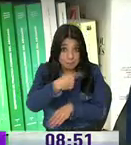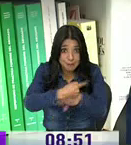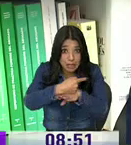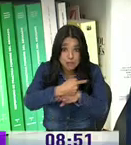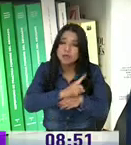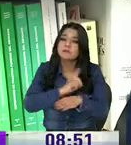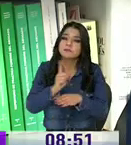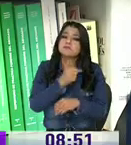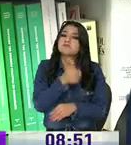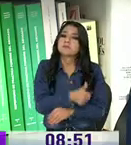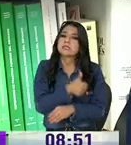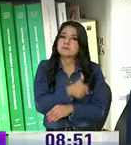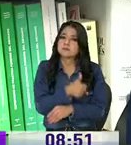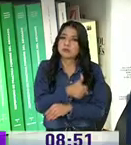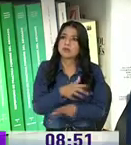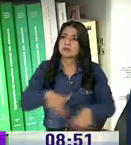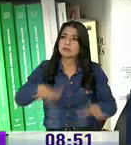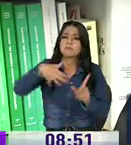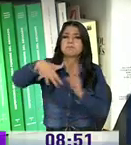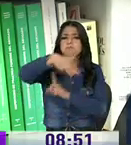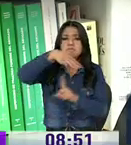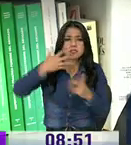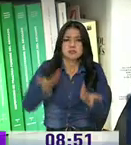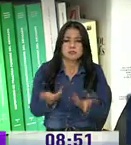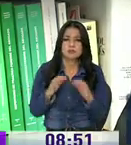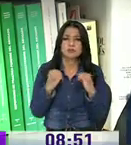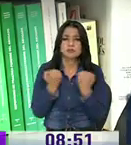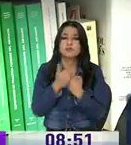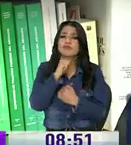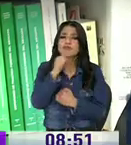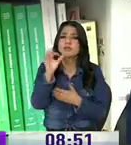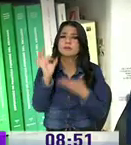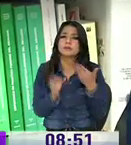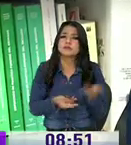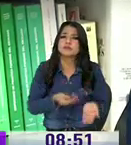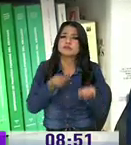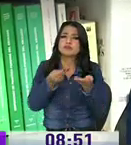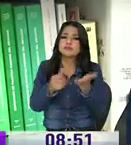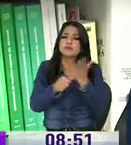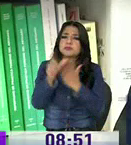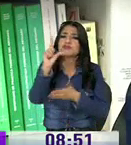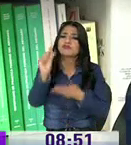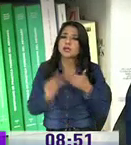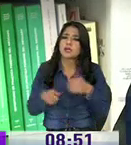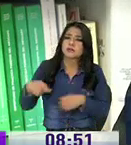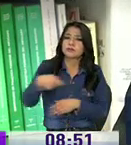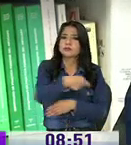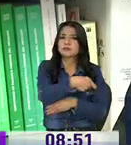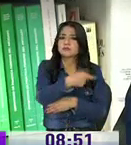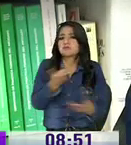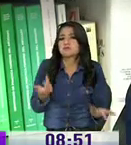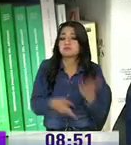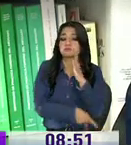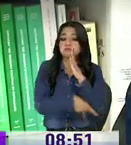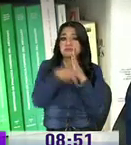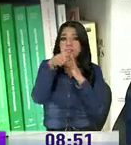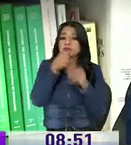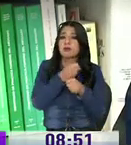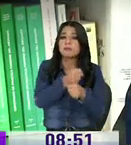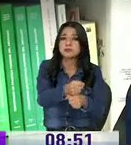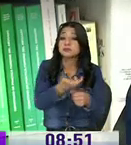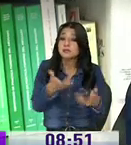las restricciones socioambientales y por la falta de presupuesto que el Ministerio de Finanzas no le dio dinero